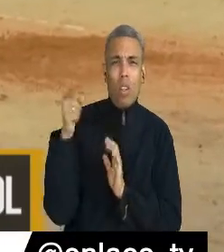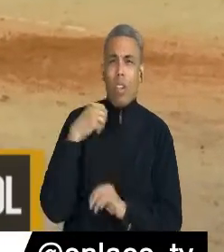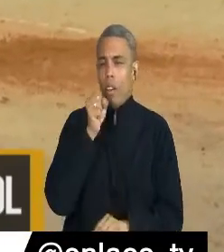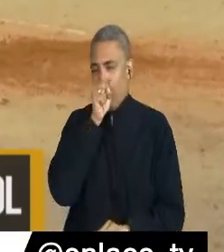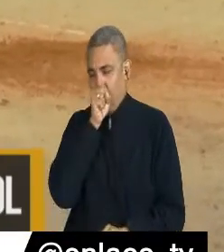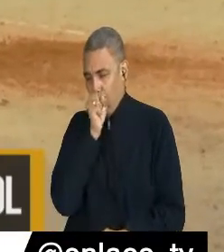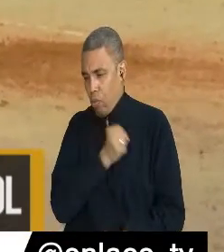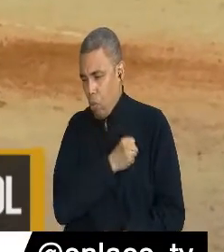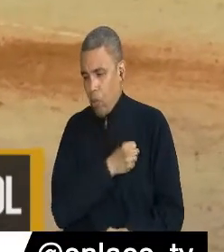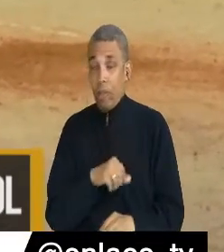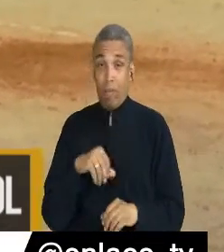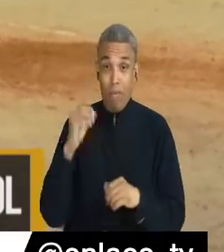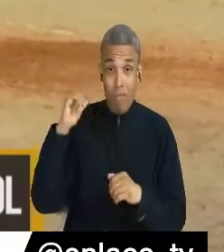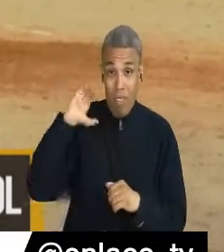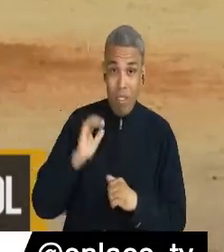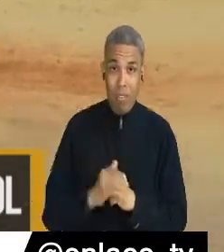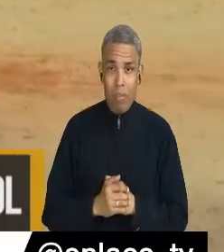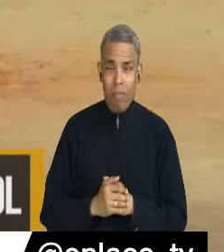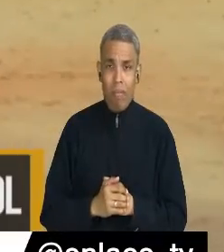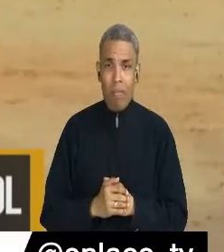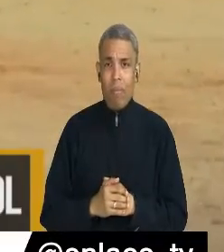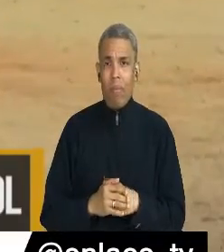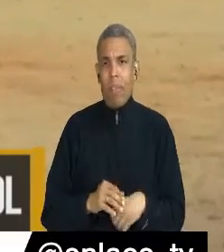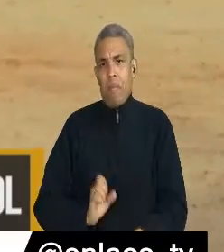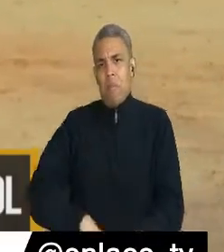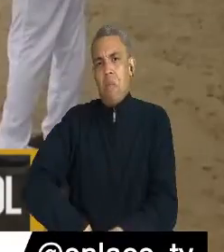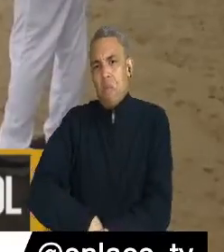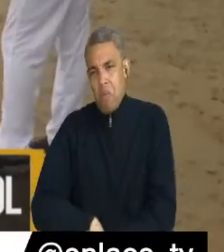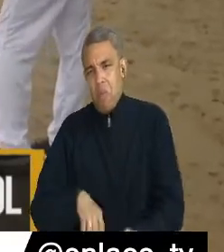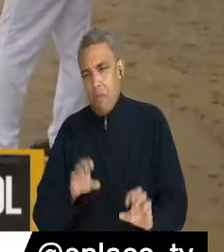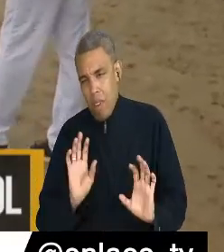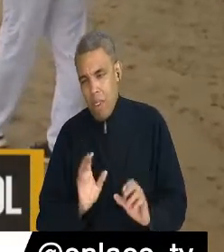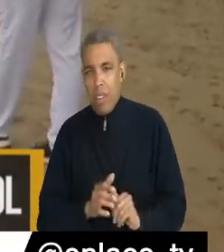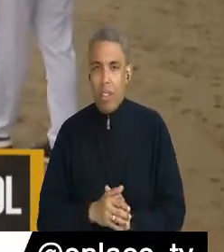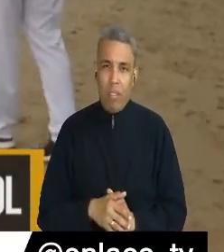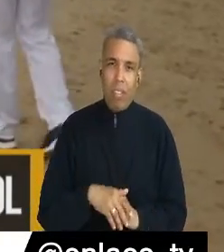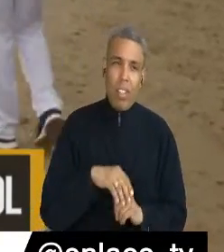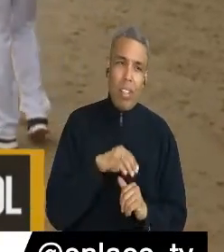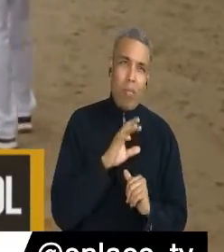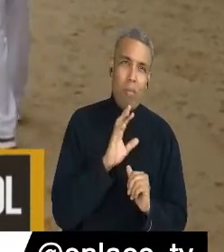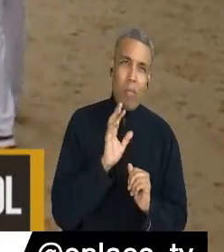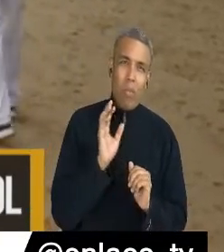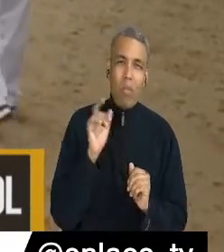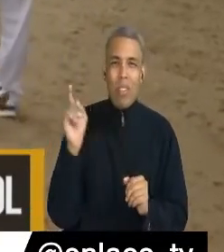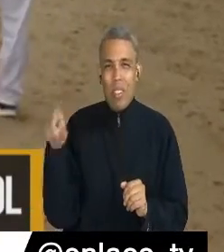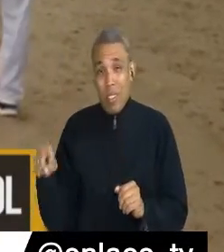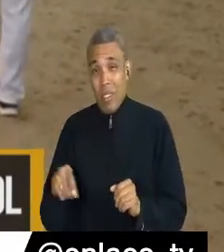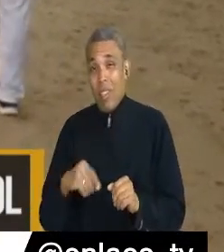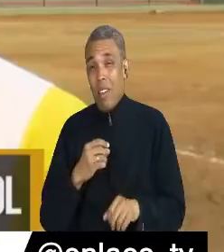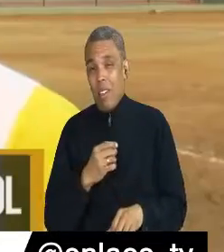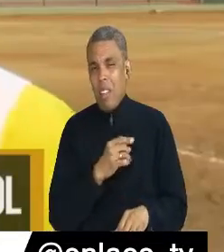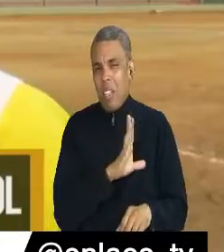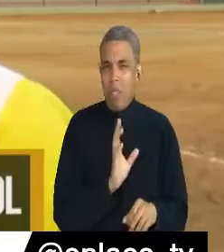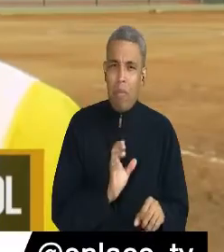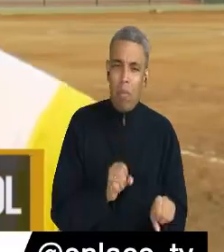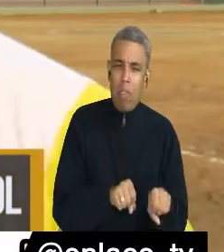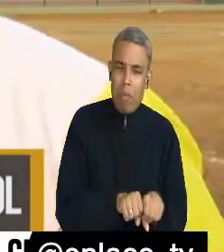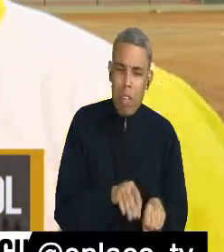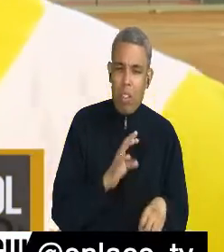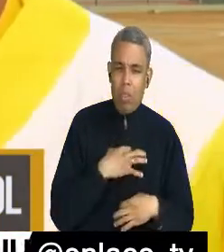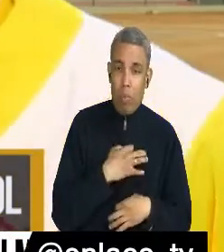implementación es diferente a la de fútbol ahí que tiene más implemento y eso disminuye el interés de los niños pero pues va